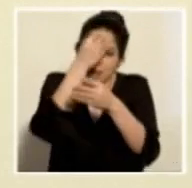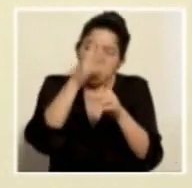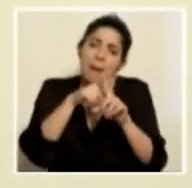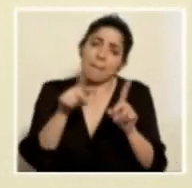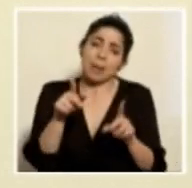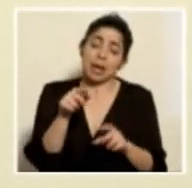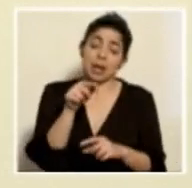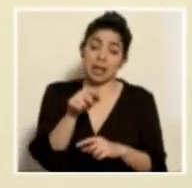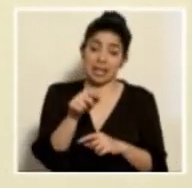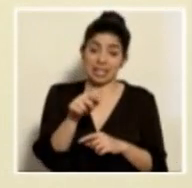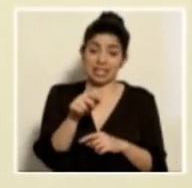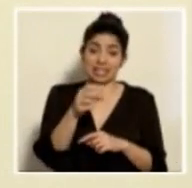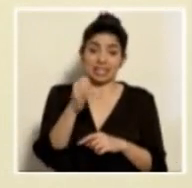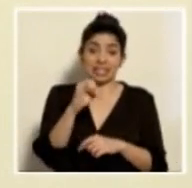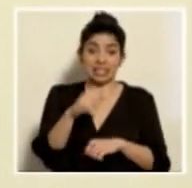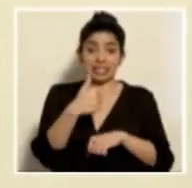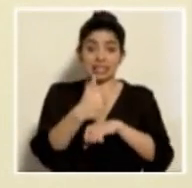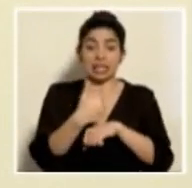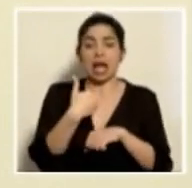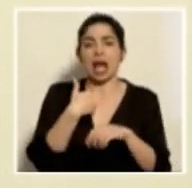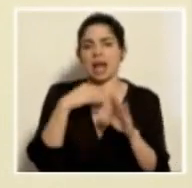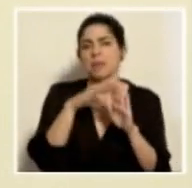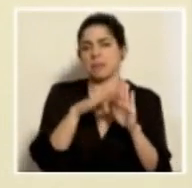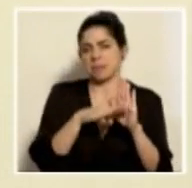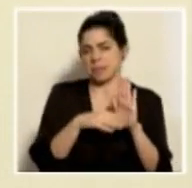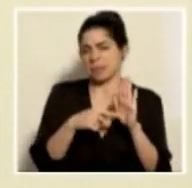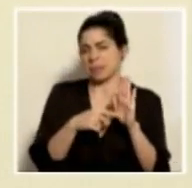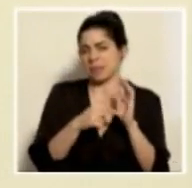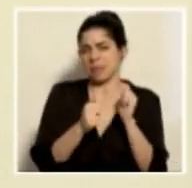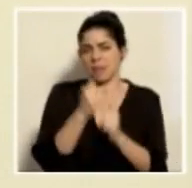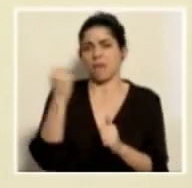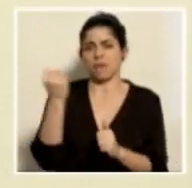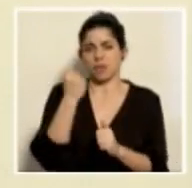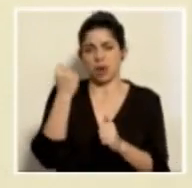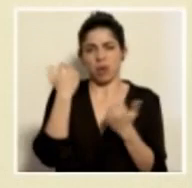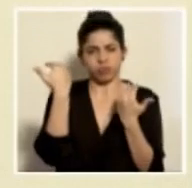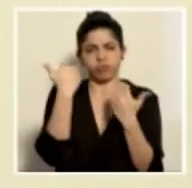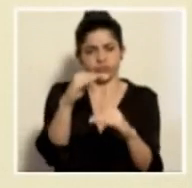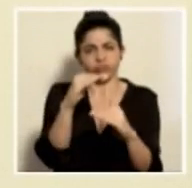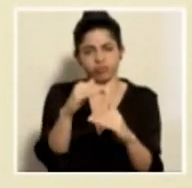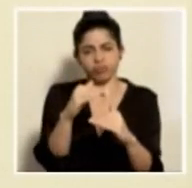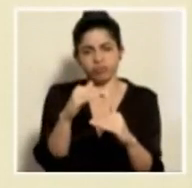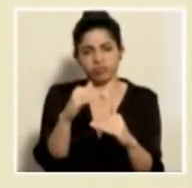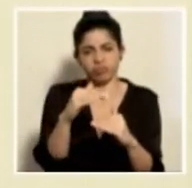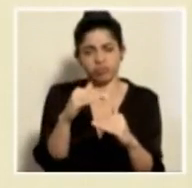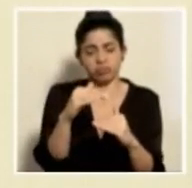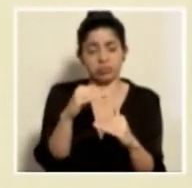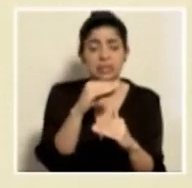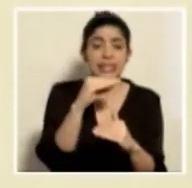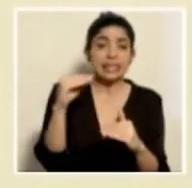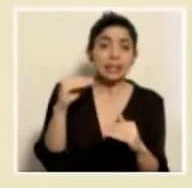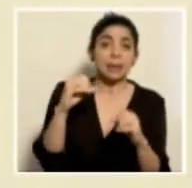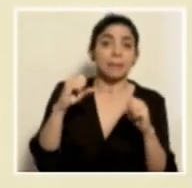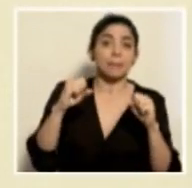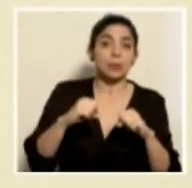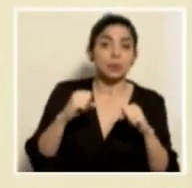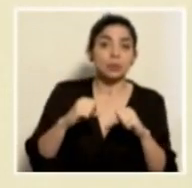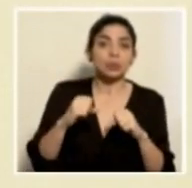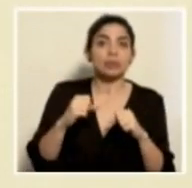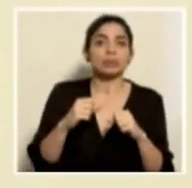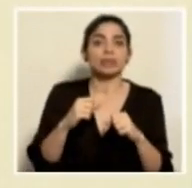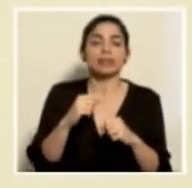pues una serie de medidas todavía más restrictivas y eventualmente pues que